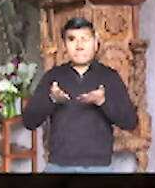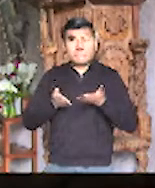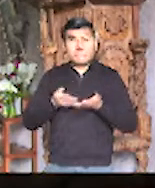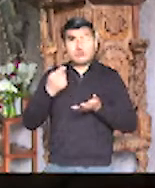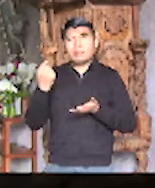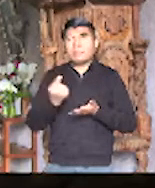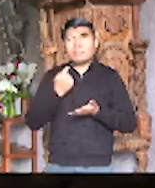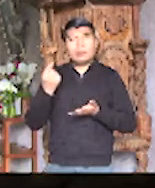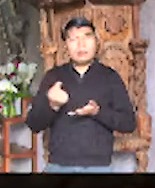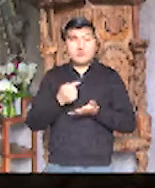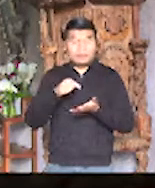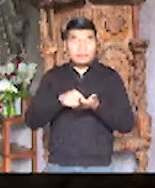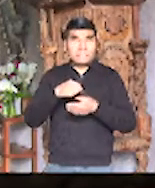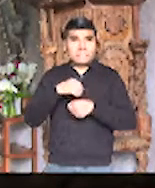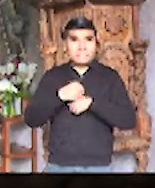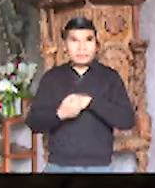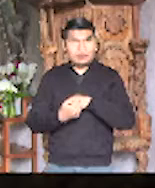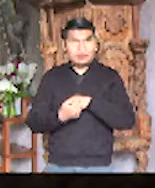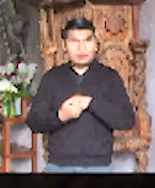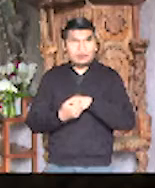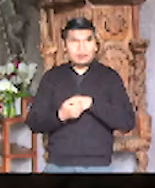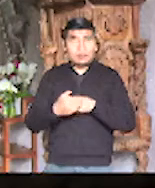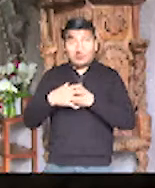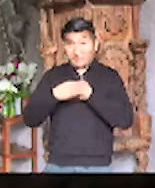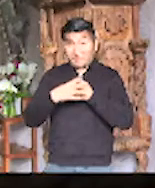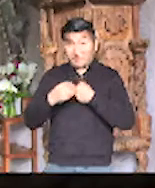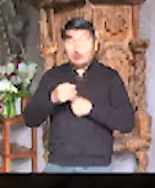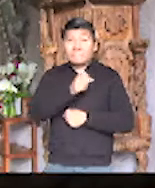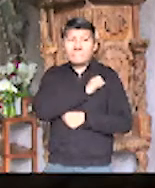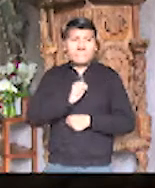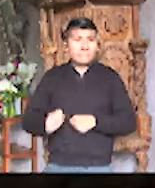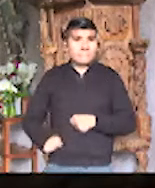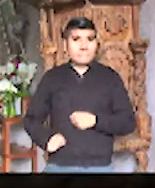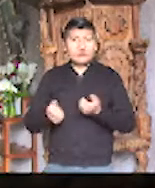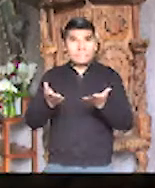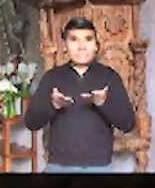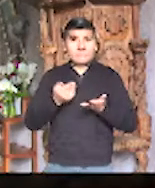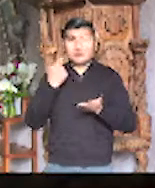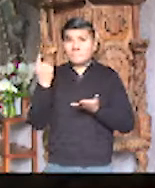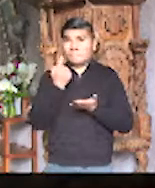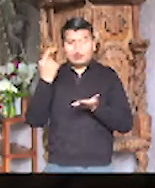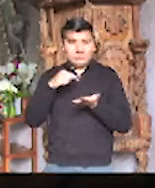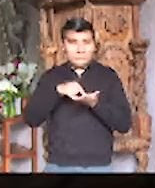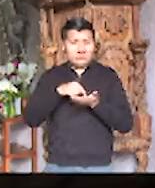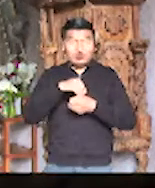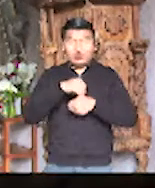siempre de stefan repitan señor danos siempre